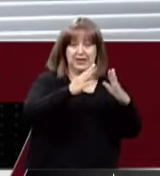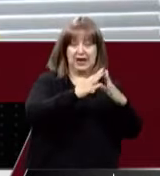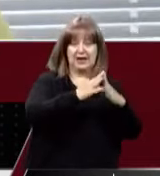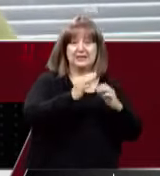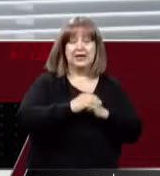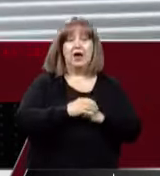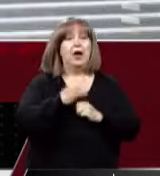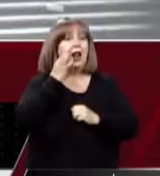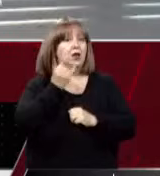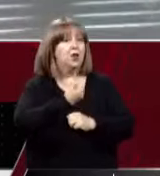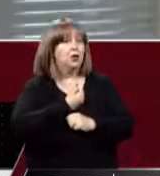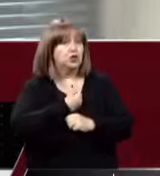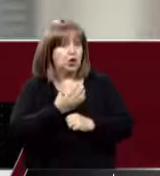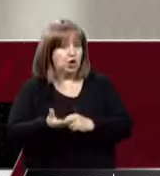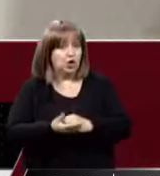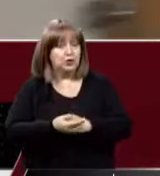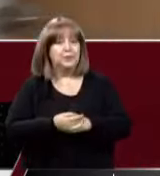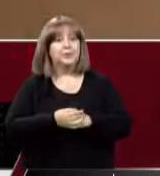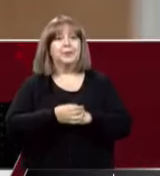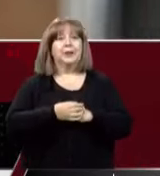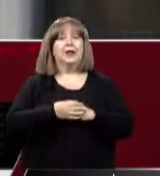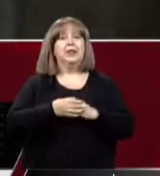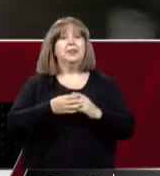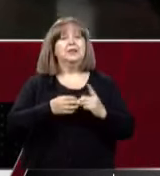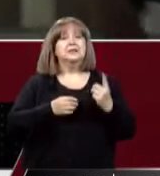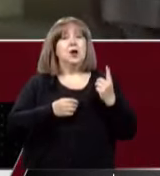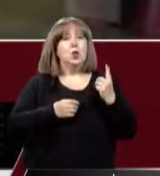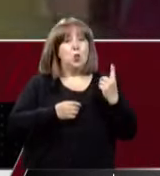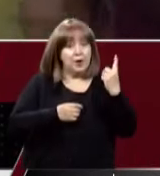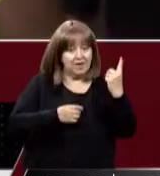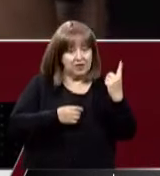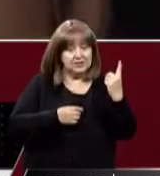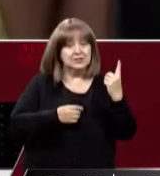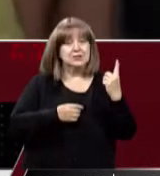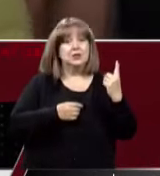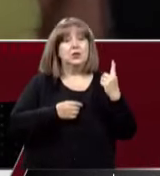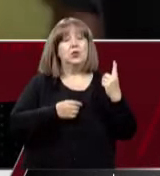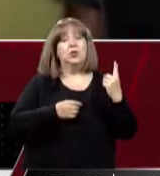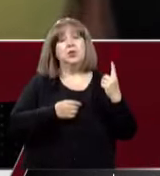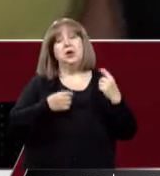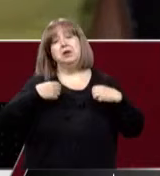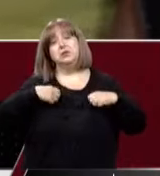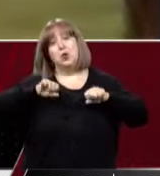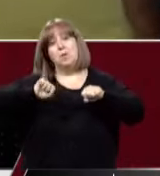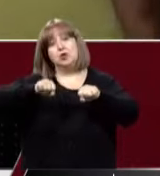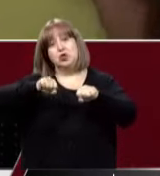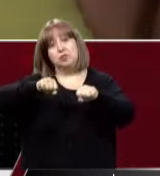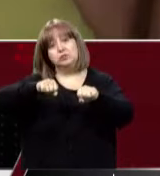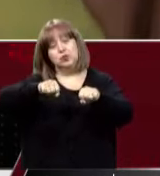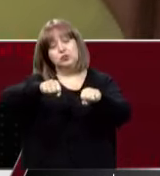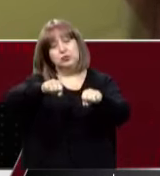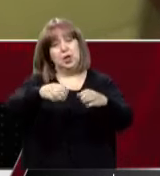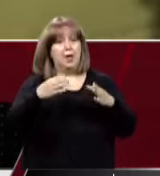Una sola vez me dijo que por casualidad pasó por ahí en la moto y estaba mi hijo sentado en la esquina de su